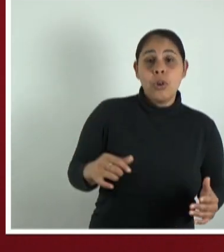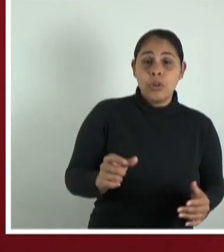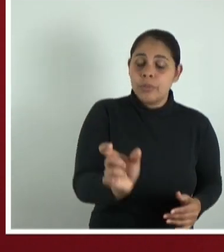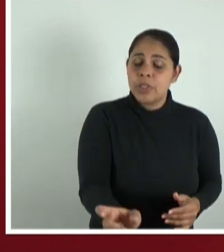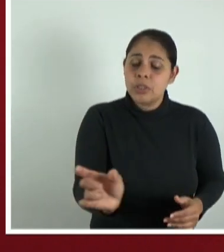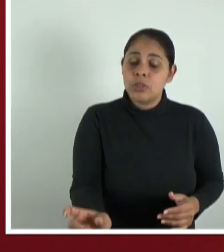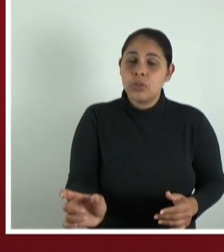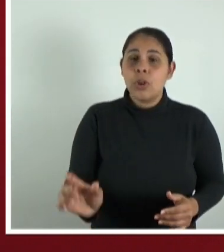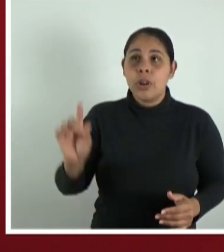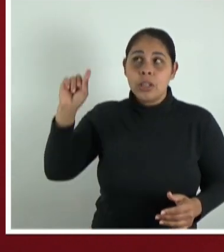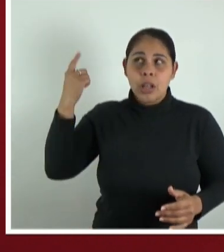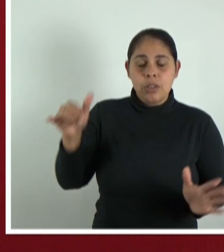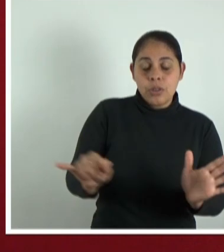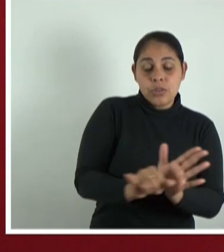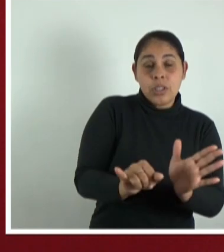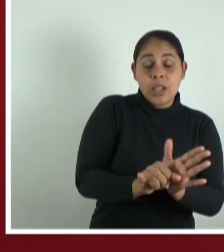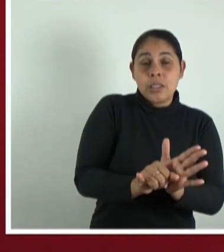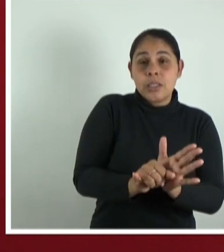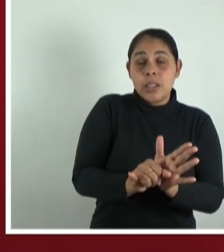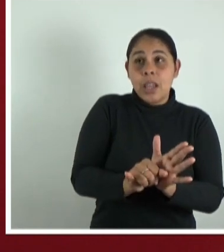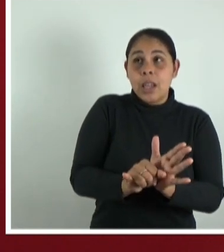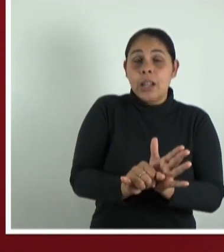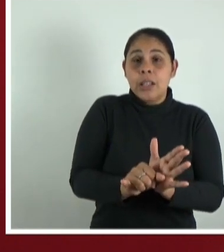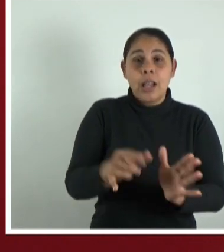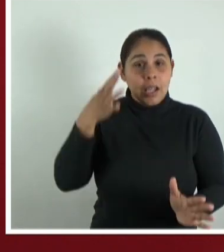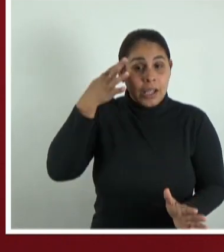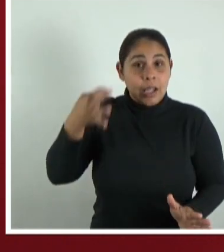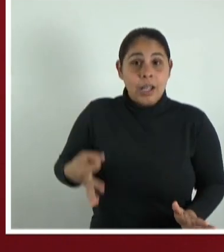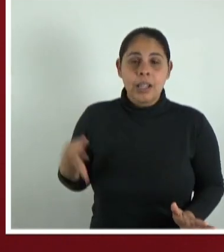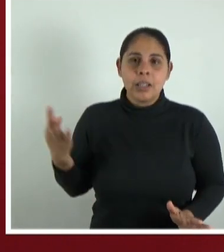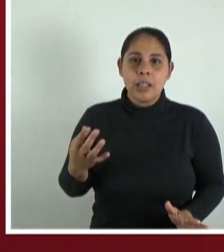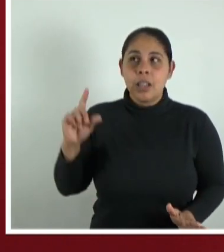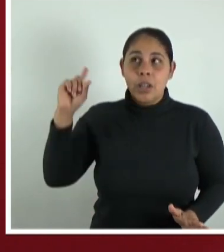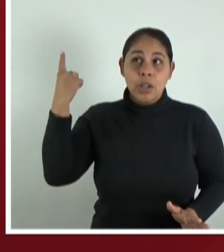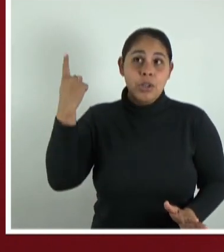creer que Dios recompensa a los que le buscan.